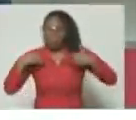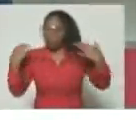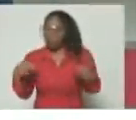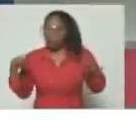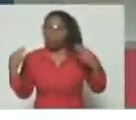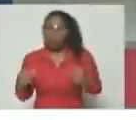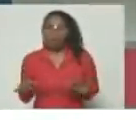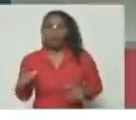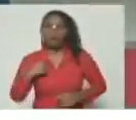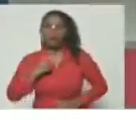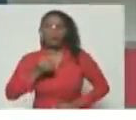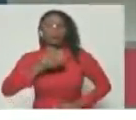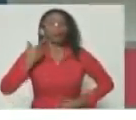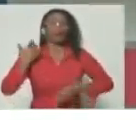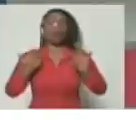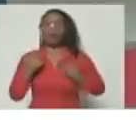ego.